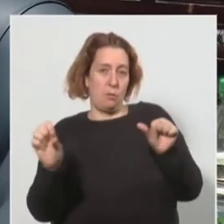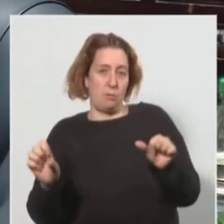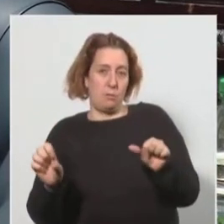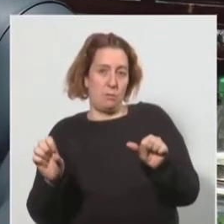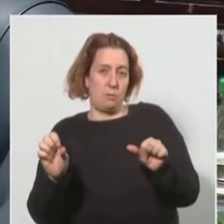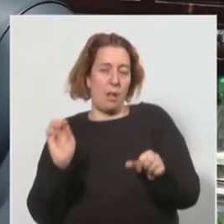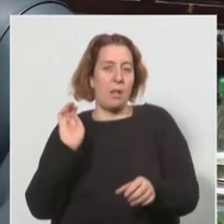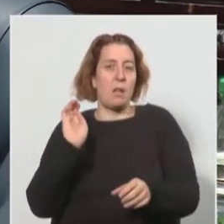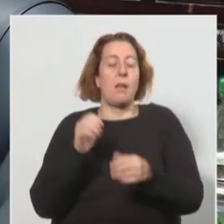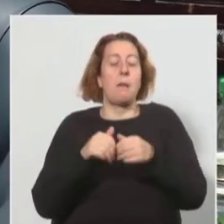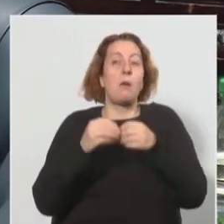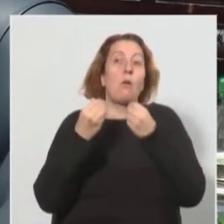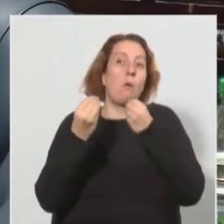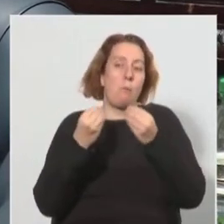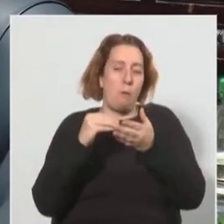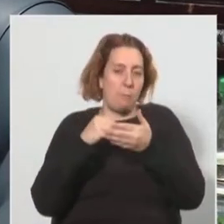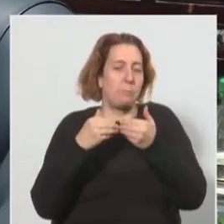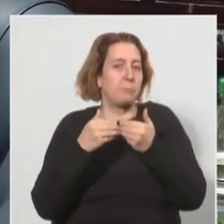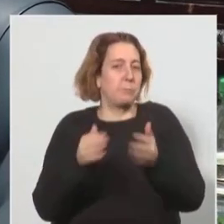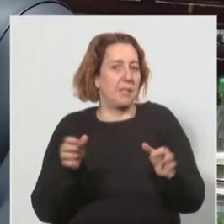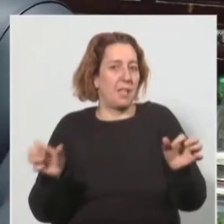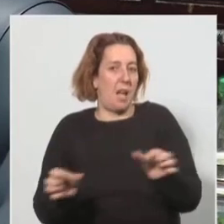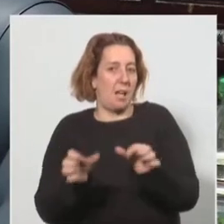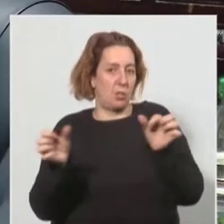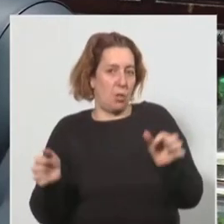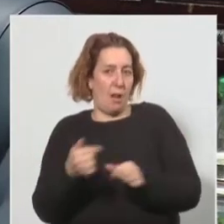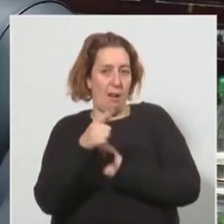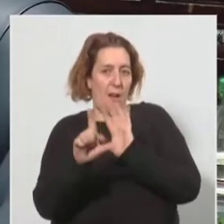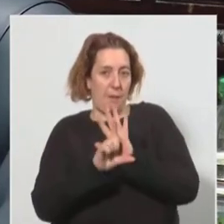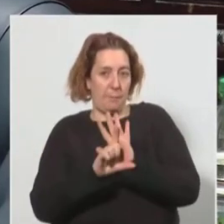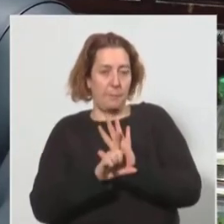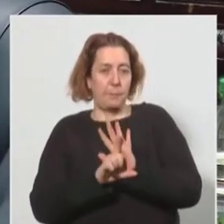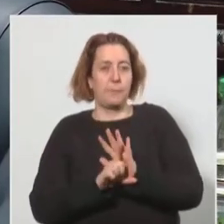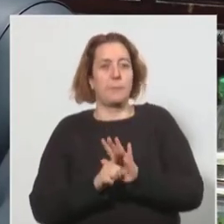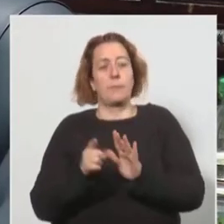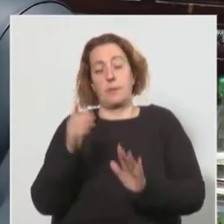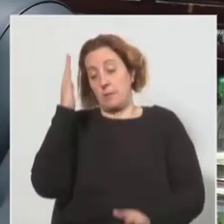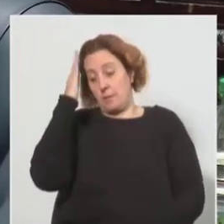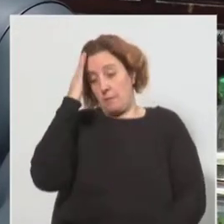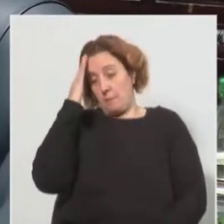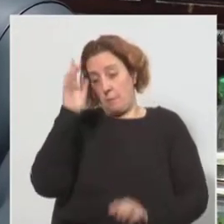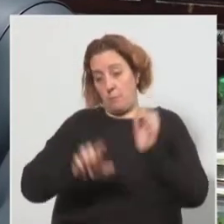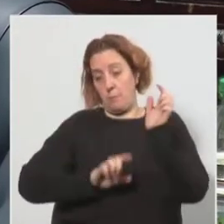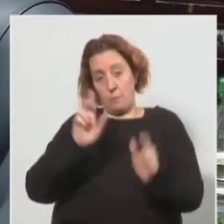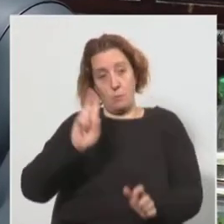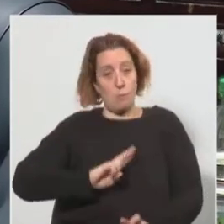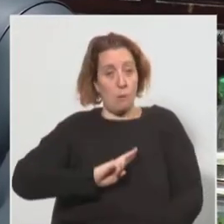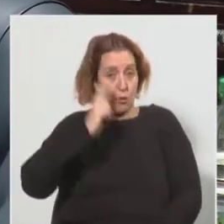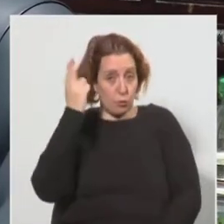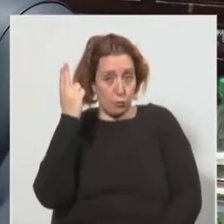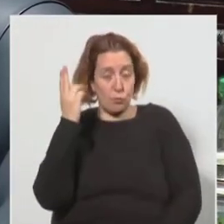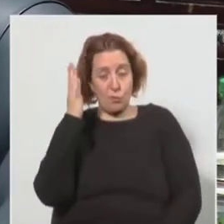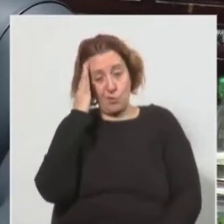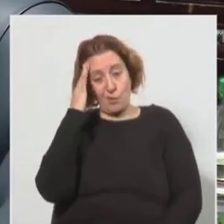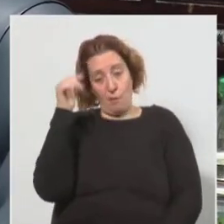la implementación. Y bien sabemos los uruguayos, y bien sabe este Parlamento,